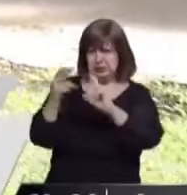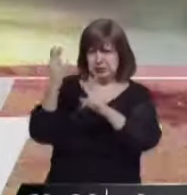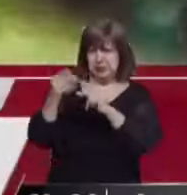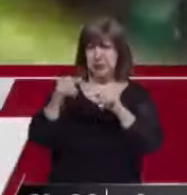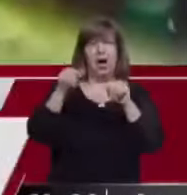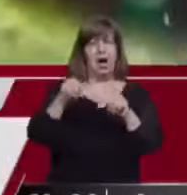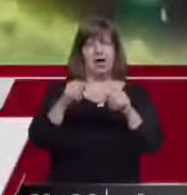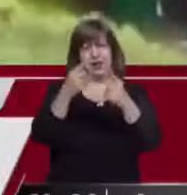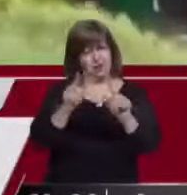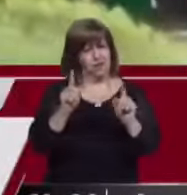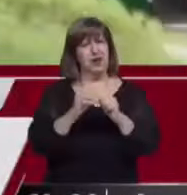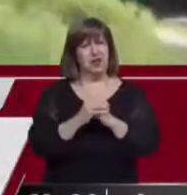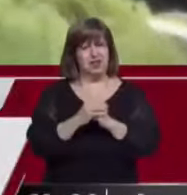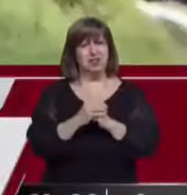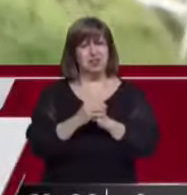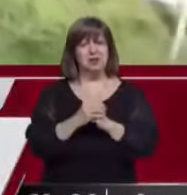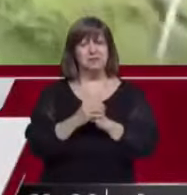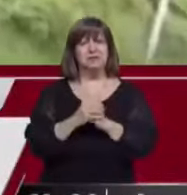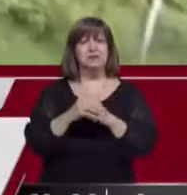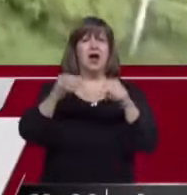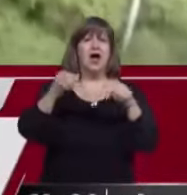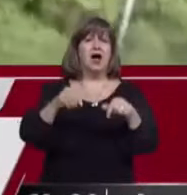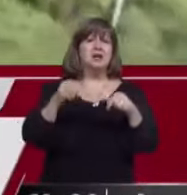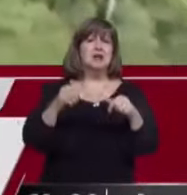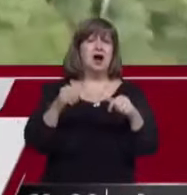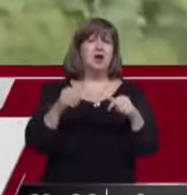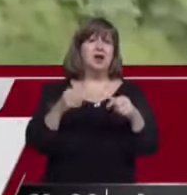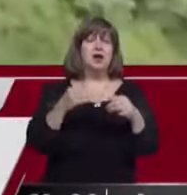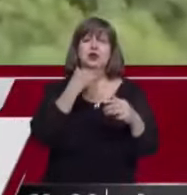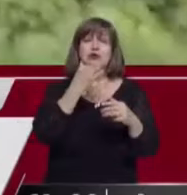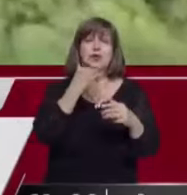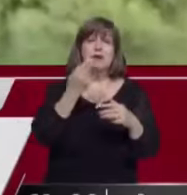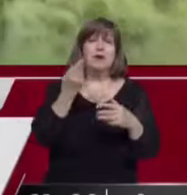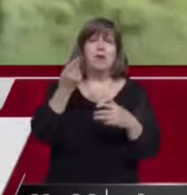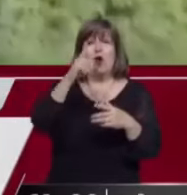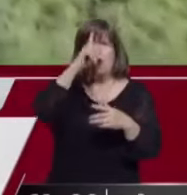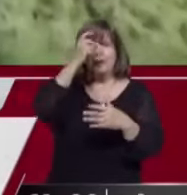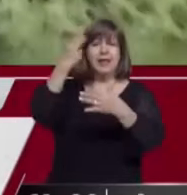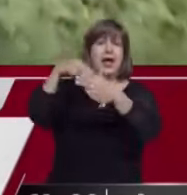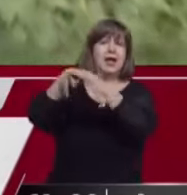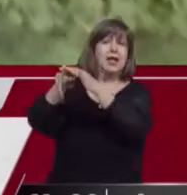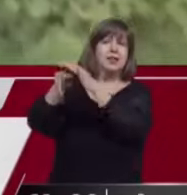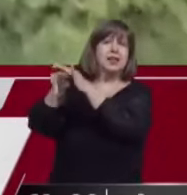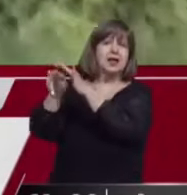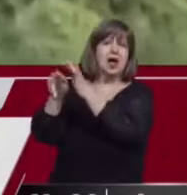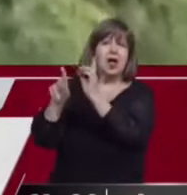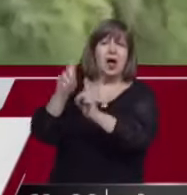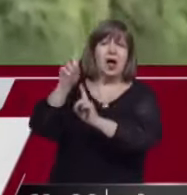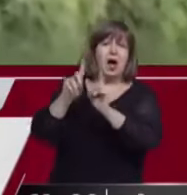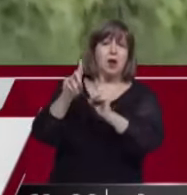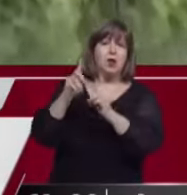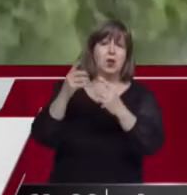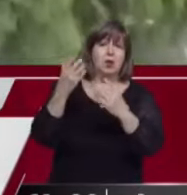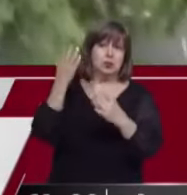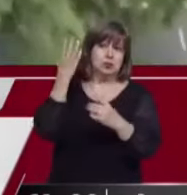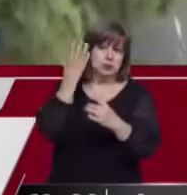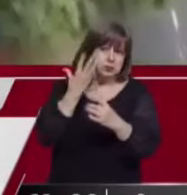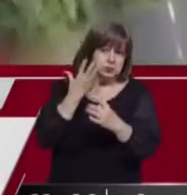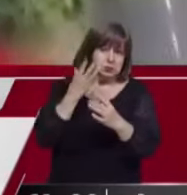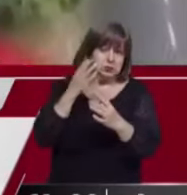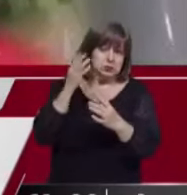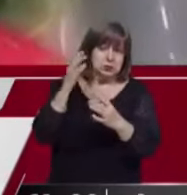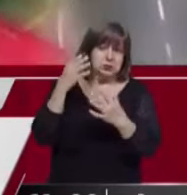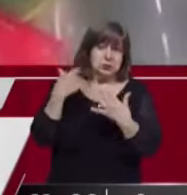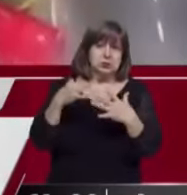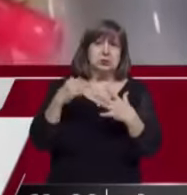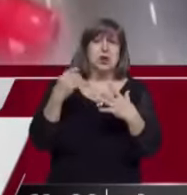vivido aquí en el día de hoy hasta ahora no sabemos la evolución de las personas que fueron trasladadas sabemos que algunas de ellas tienen heridas de consideración cómo